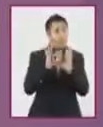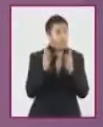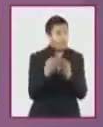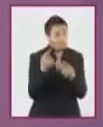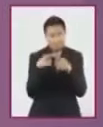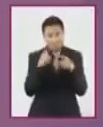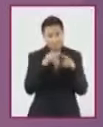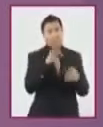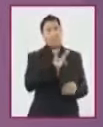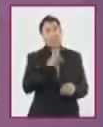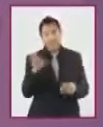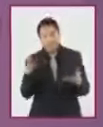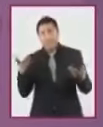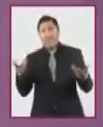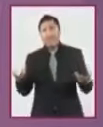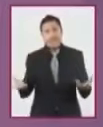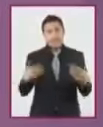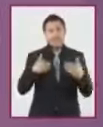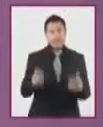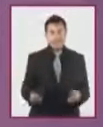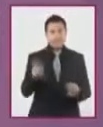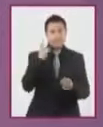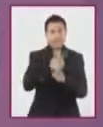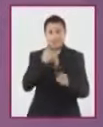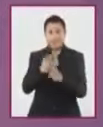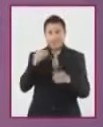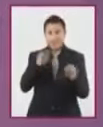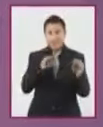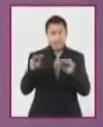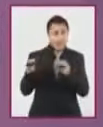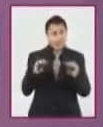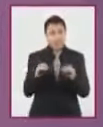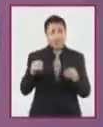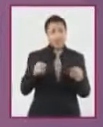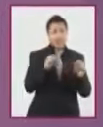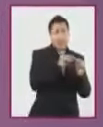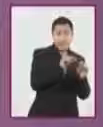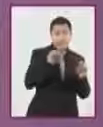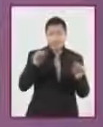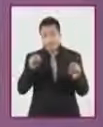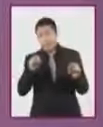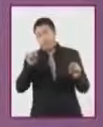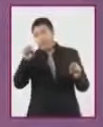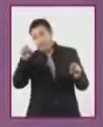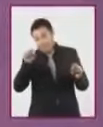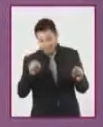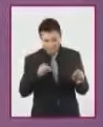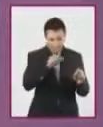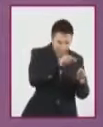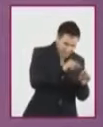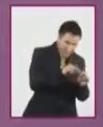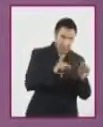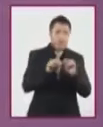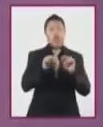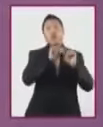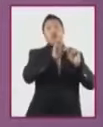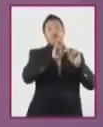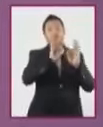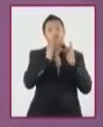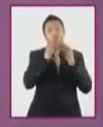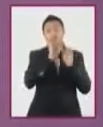cuenta de que los cuerpos se desplazan de un lugar a otro, de un espacio a otro y de diversas maneras, ya sea en línea